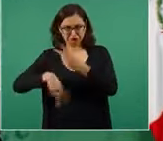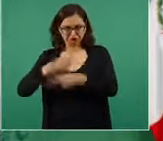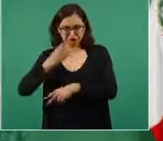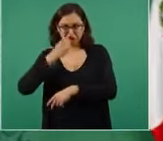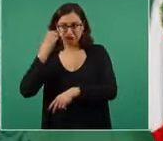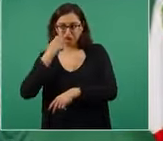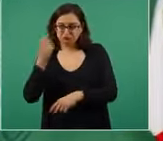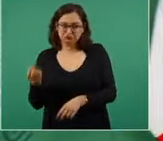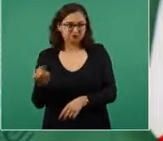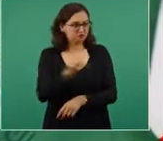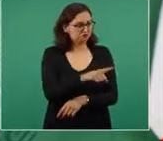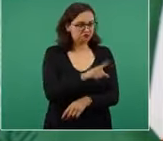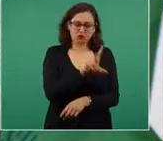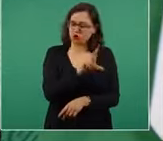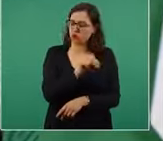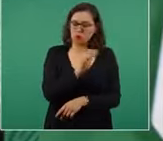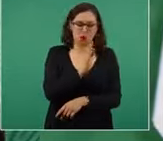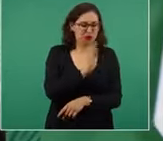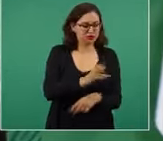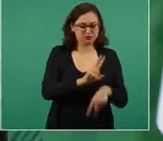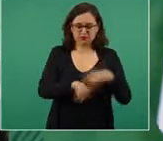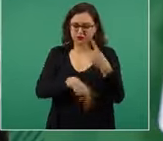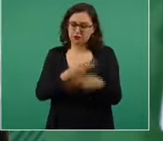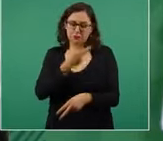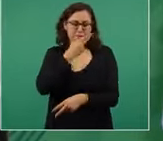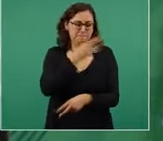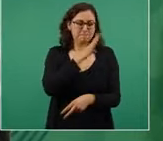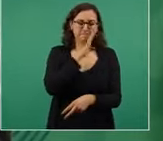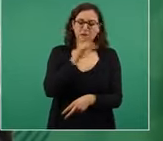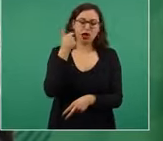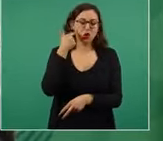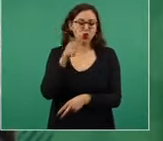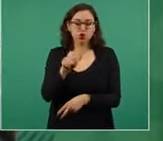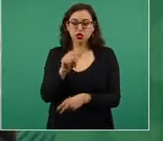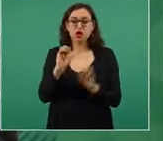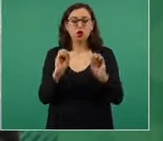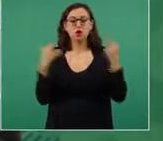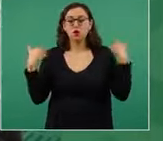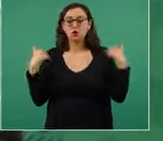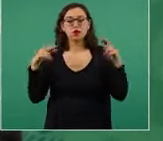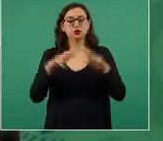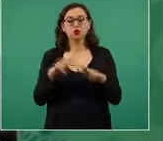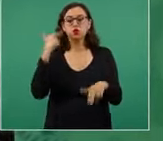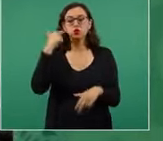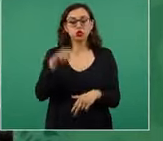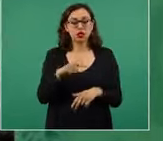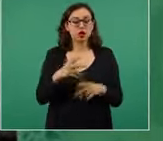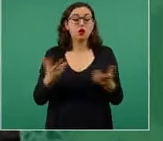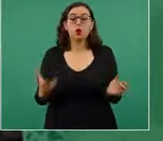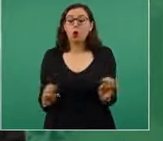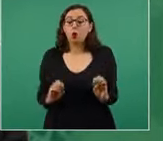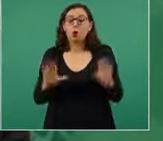porque así lo deciden los padres o así lo deciden los maestros o la comunidad